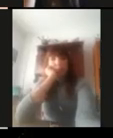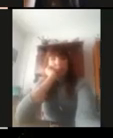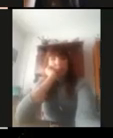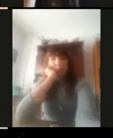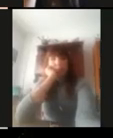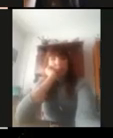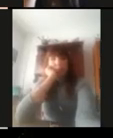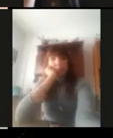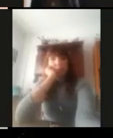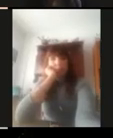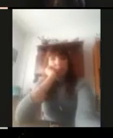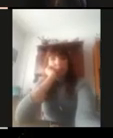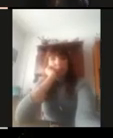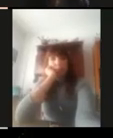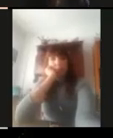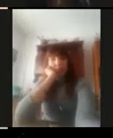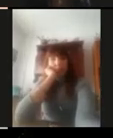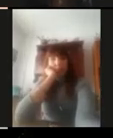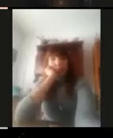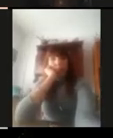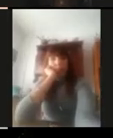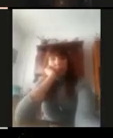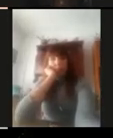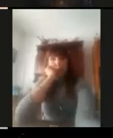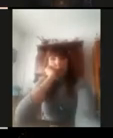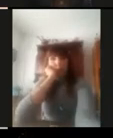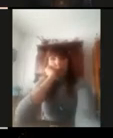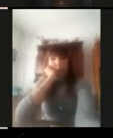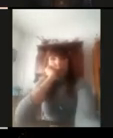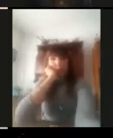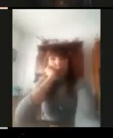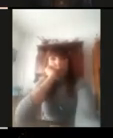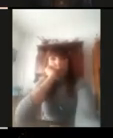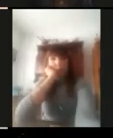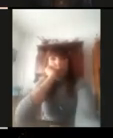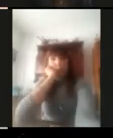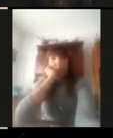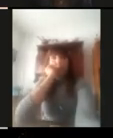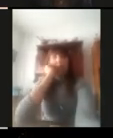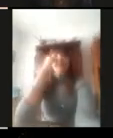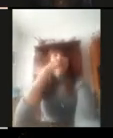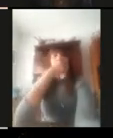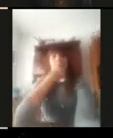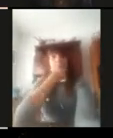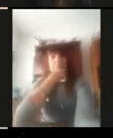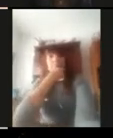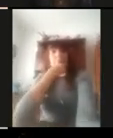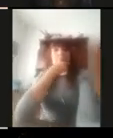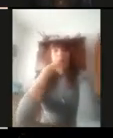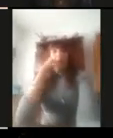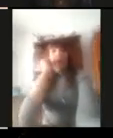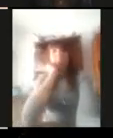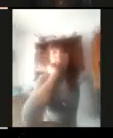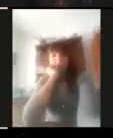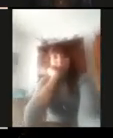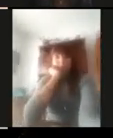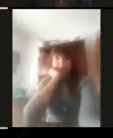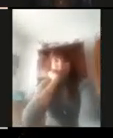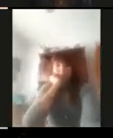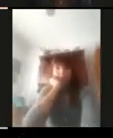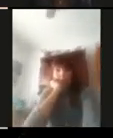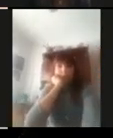este es el legajo de josé ingenieros miren la letra de un muchacho de 15 años